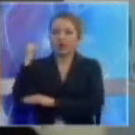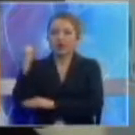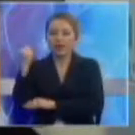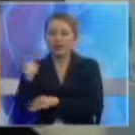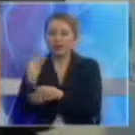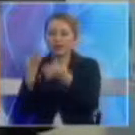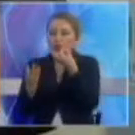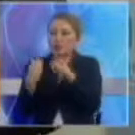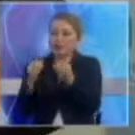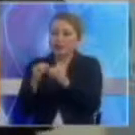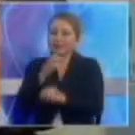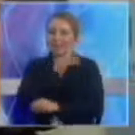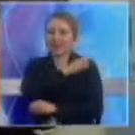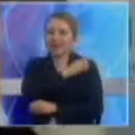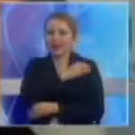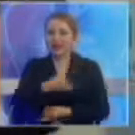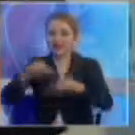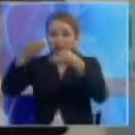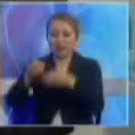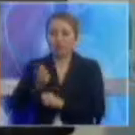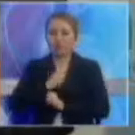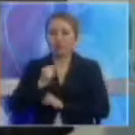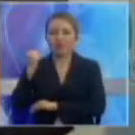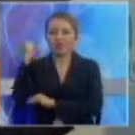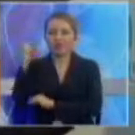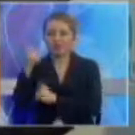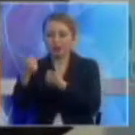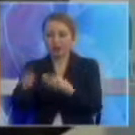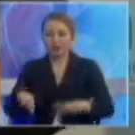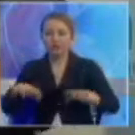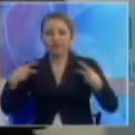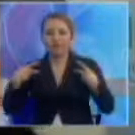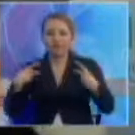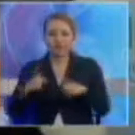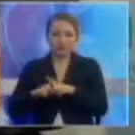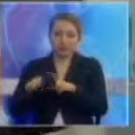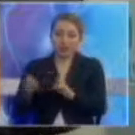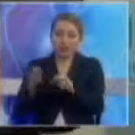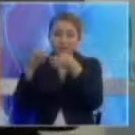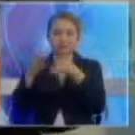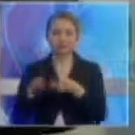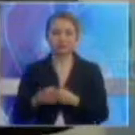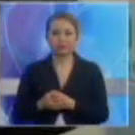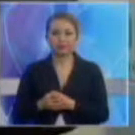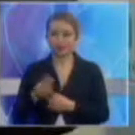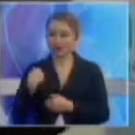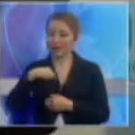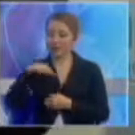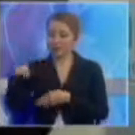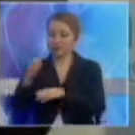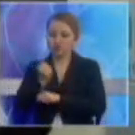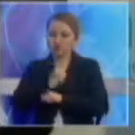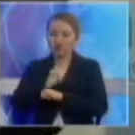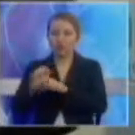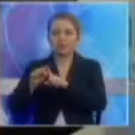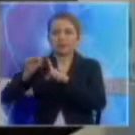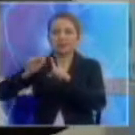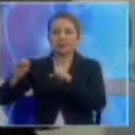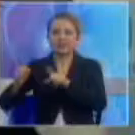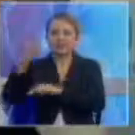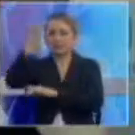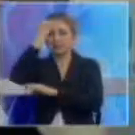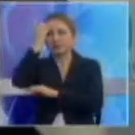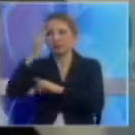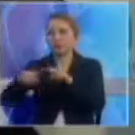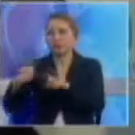busca garantizar estos derechos para el buen vivir. Pero efectivamente en nuestro propio sistema educativo, no